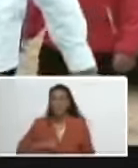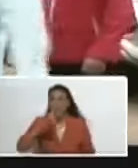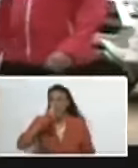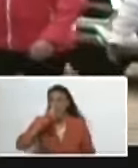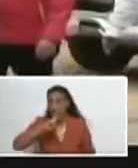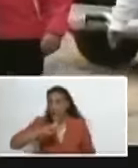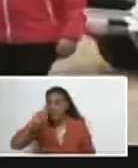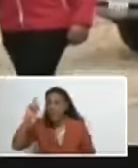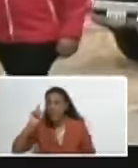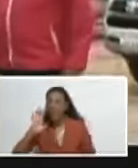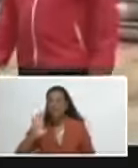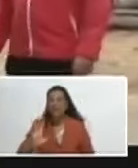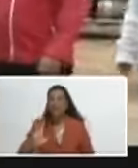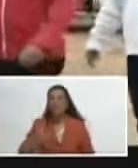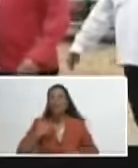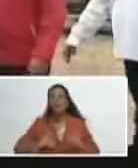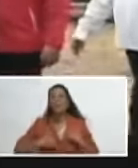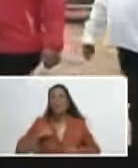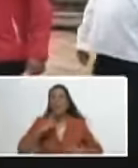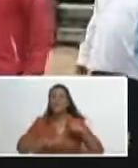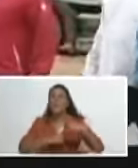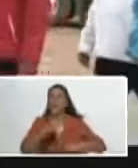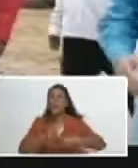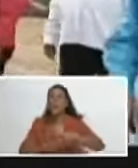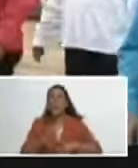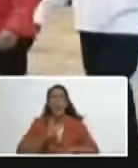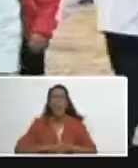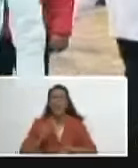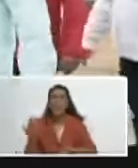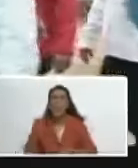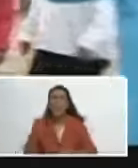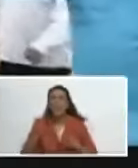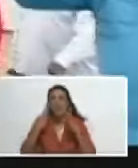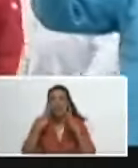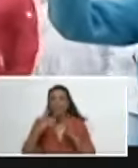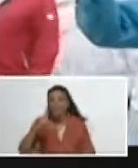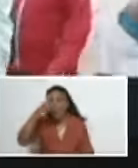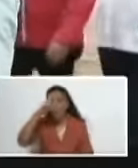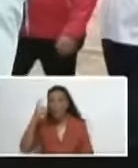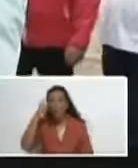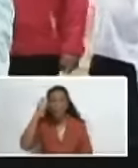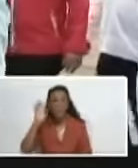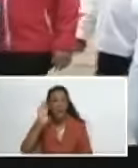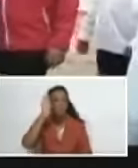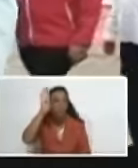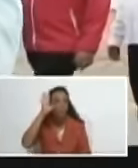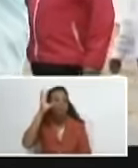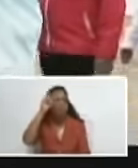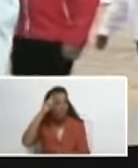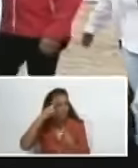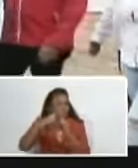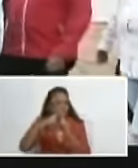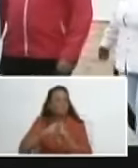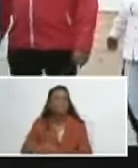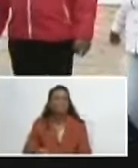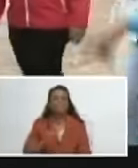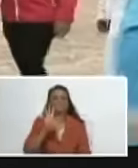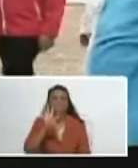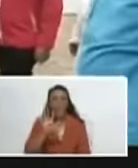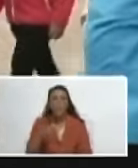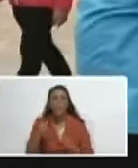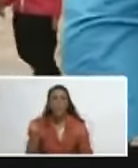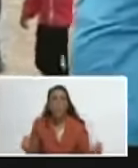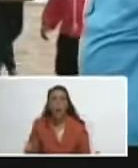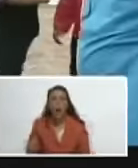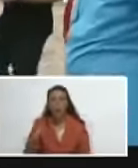productivo profético. Ya van a ver por qué fue profético. Y aquí están nuestros misiles. ¿Cuáles son los misiles